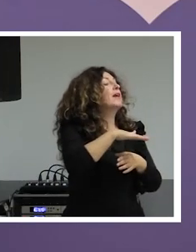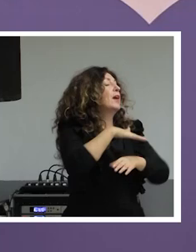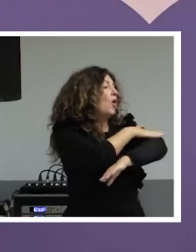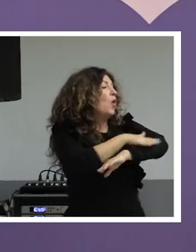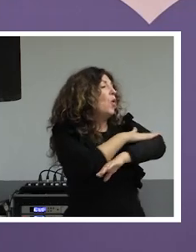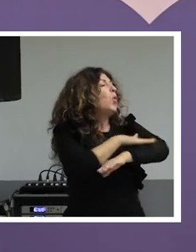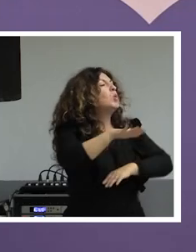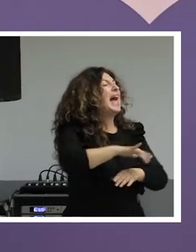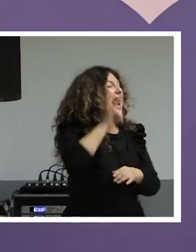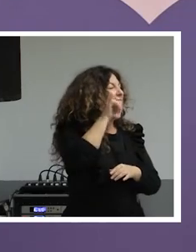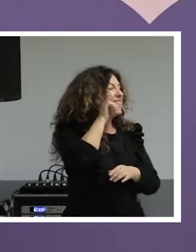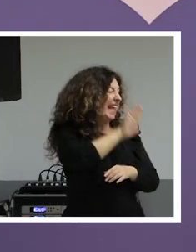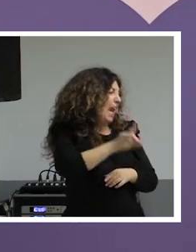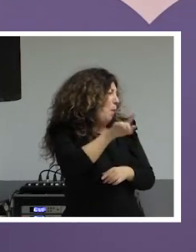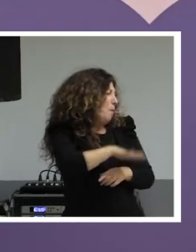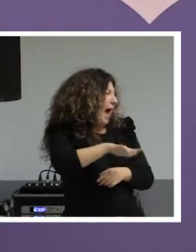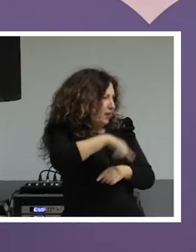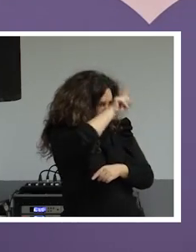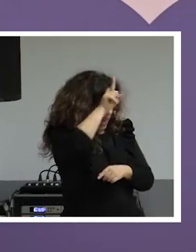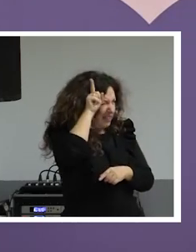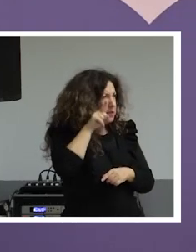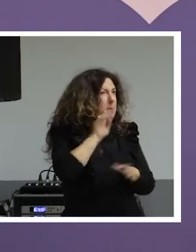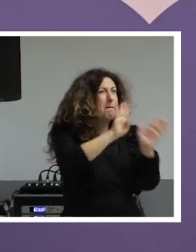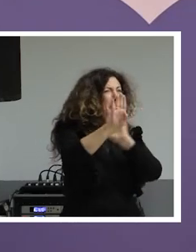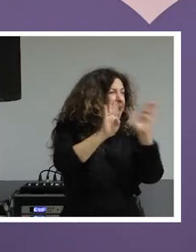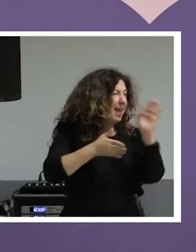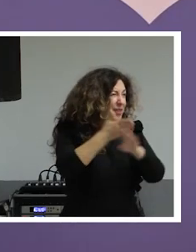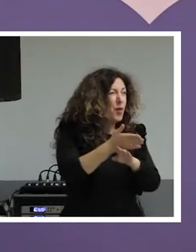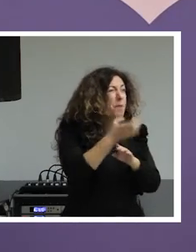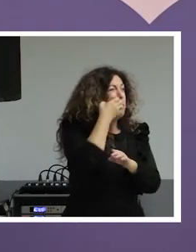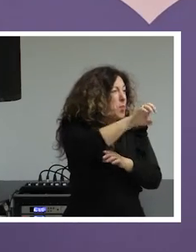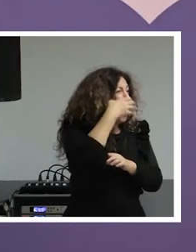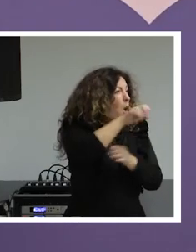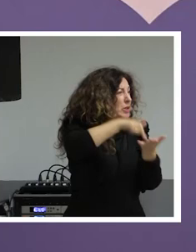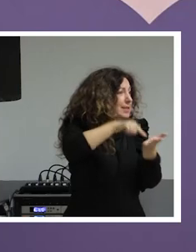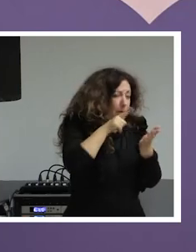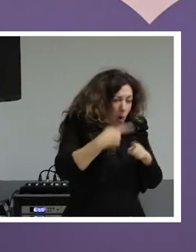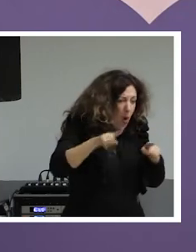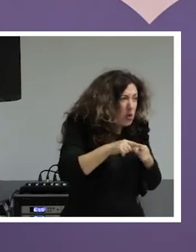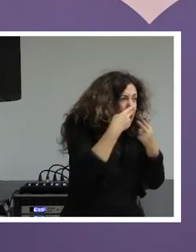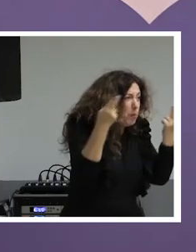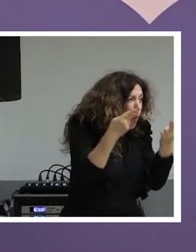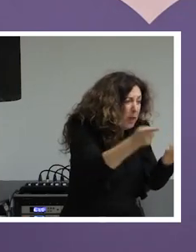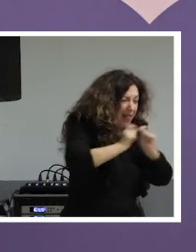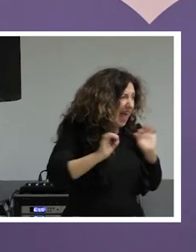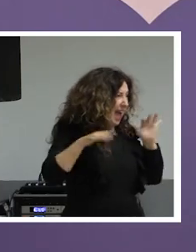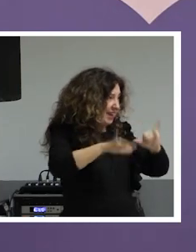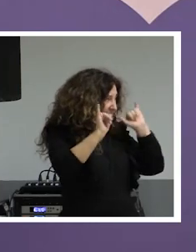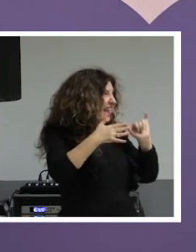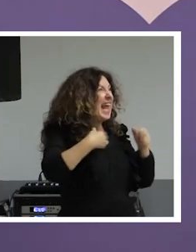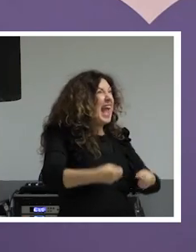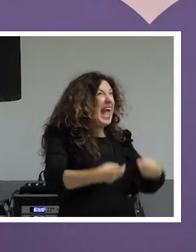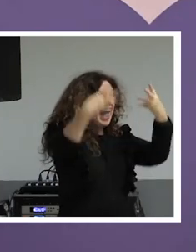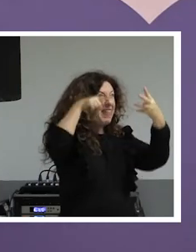se escucha los vecinos esto lo estamos viendo y el ejemplo claro es lo que yo viví hace un mes en la junta de distrito